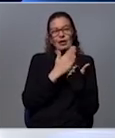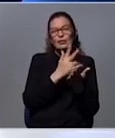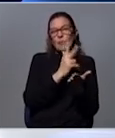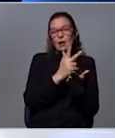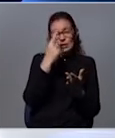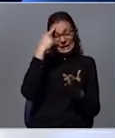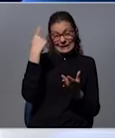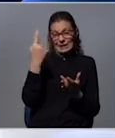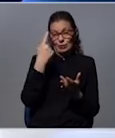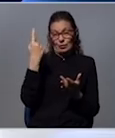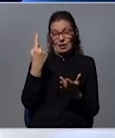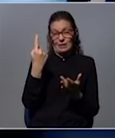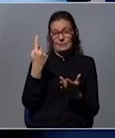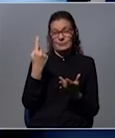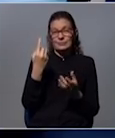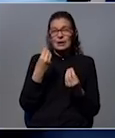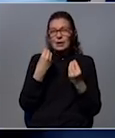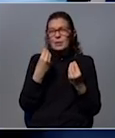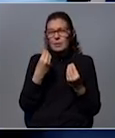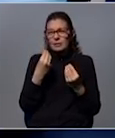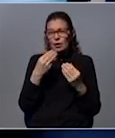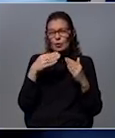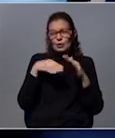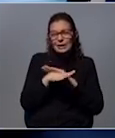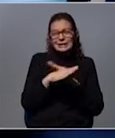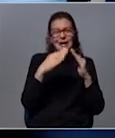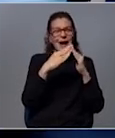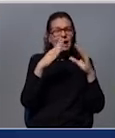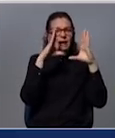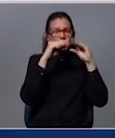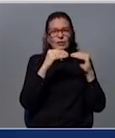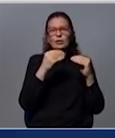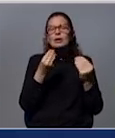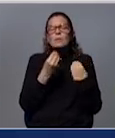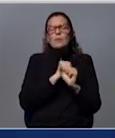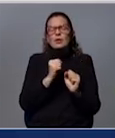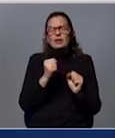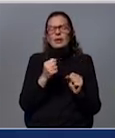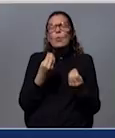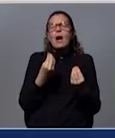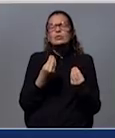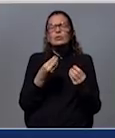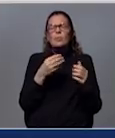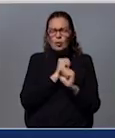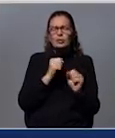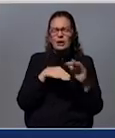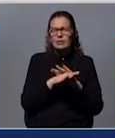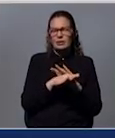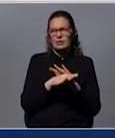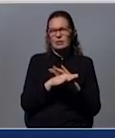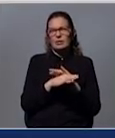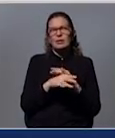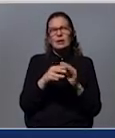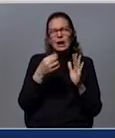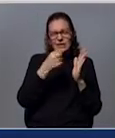internacionales más aún los allanamientos nocturnos en qué casos se habilitaría sabemos que hay una